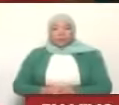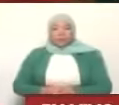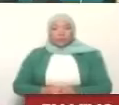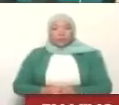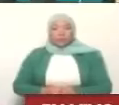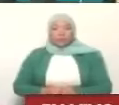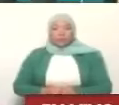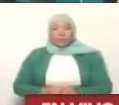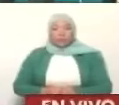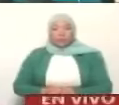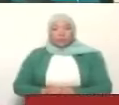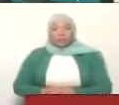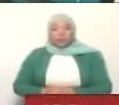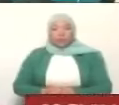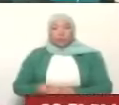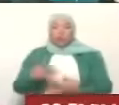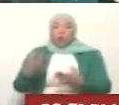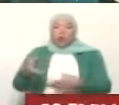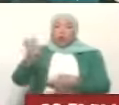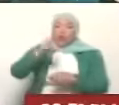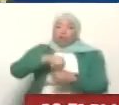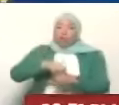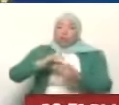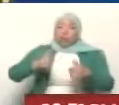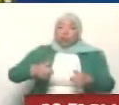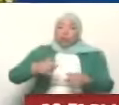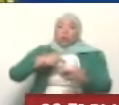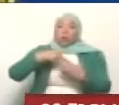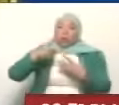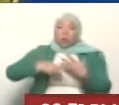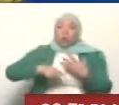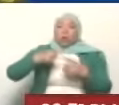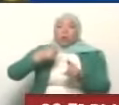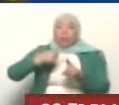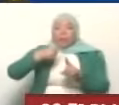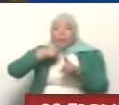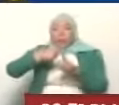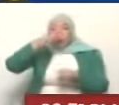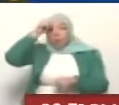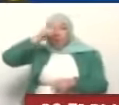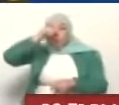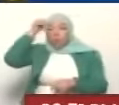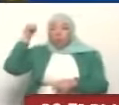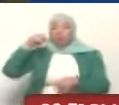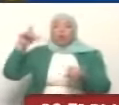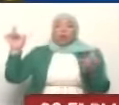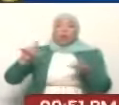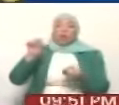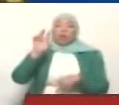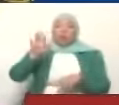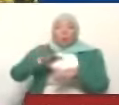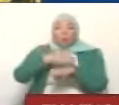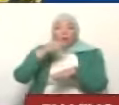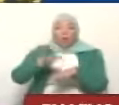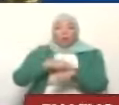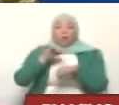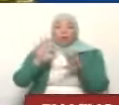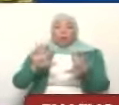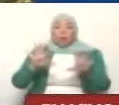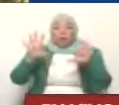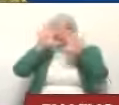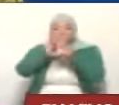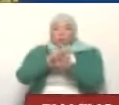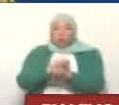El día jueves vamos a tener la redifusión del programa de este domingo. Vamos a tener la redifusión por TVs el día jueves a las 9 de la